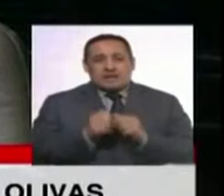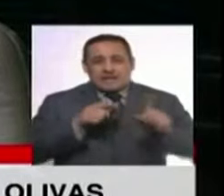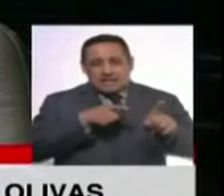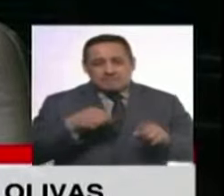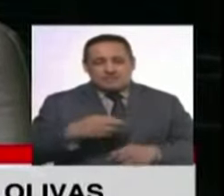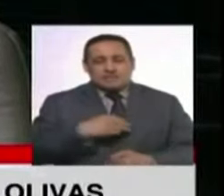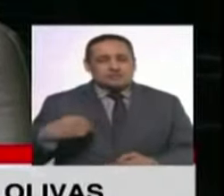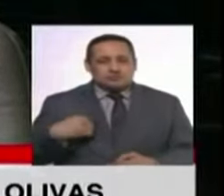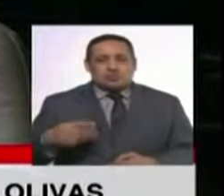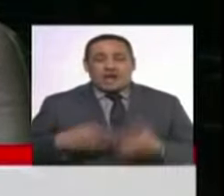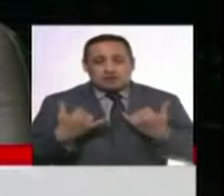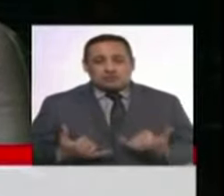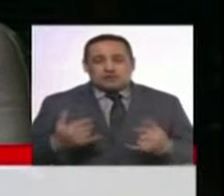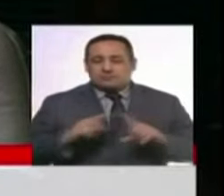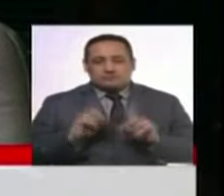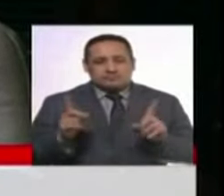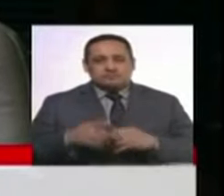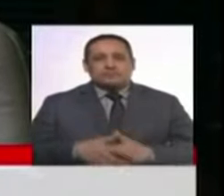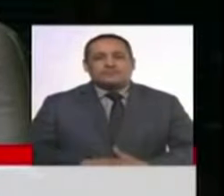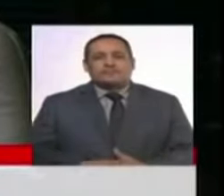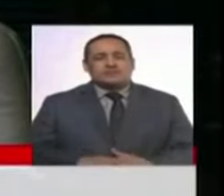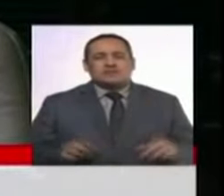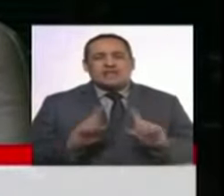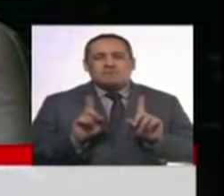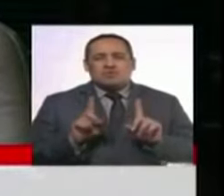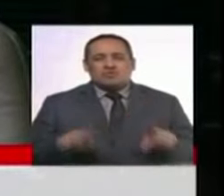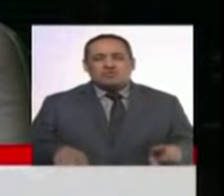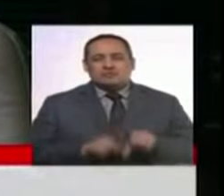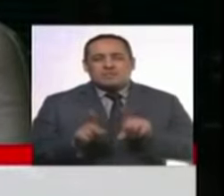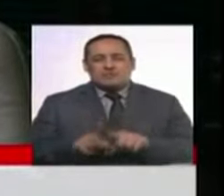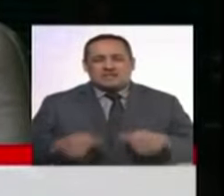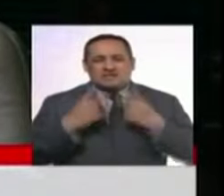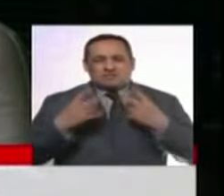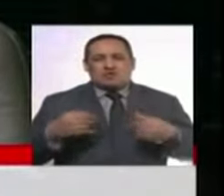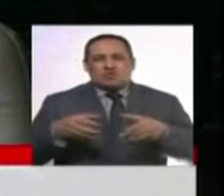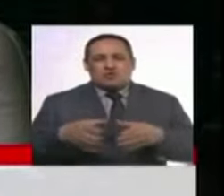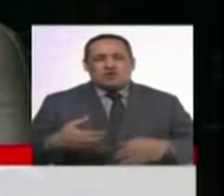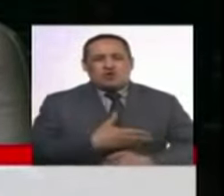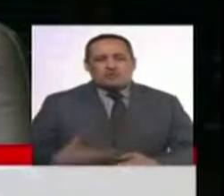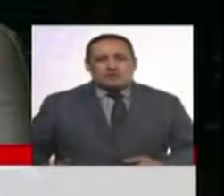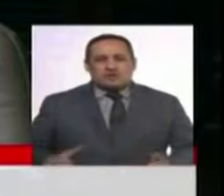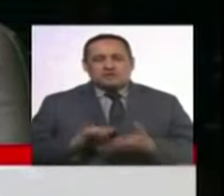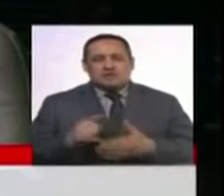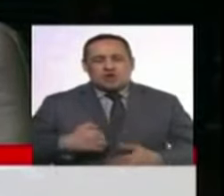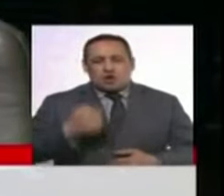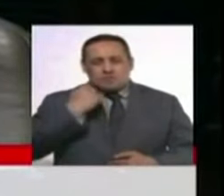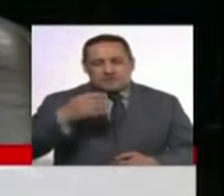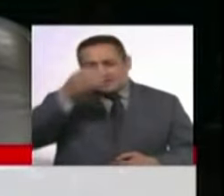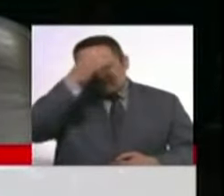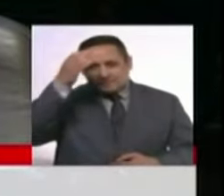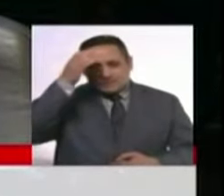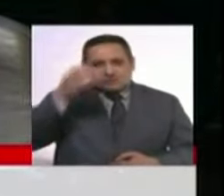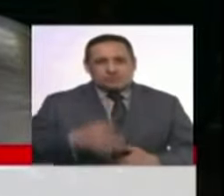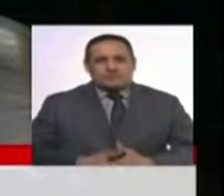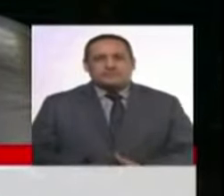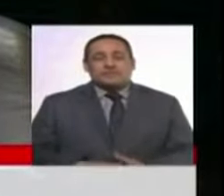actual tampoco con esta con este gobierno de Pedro Castillo